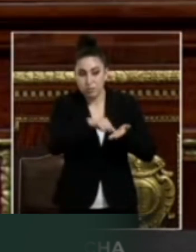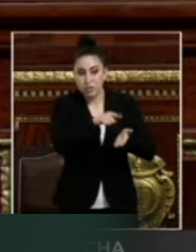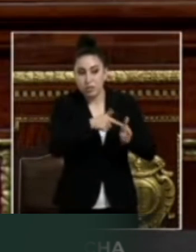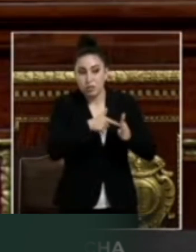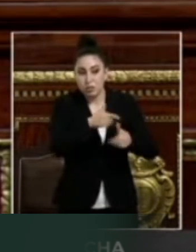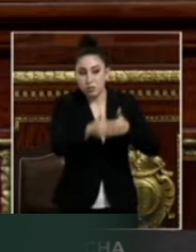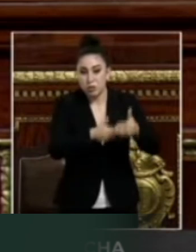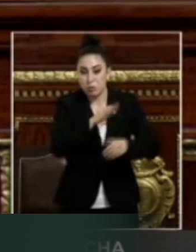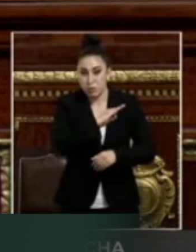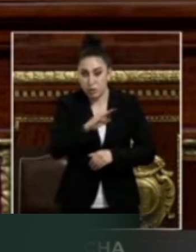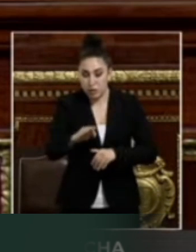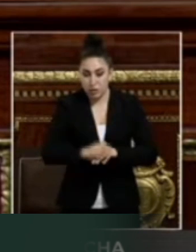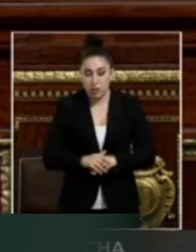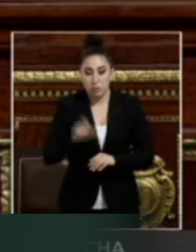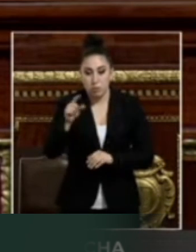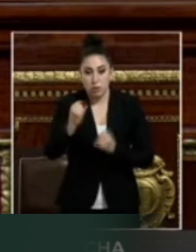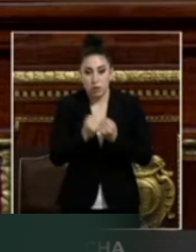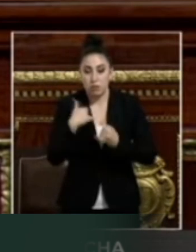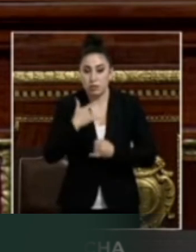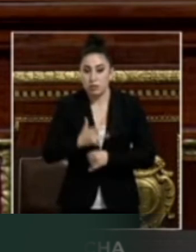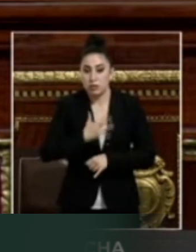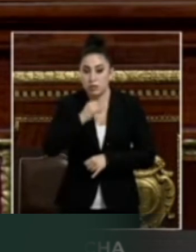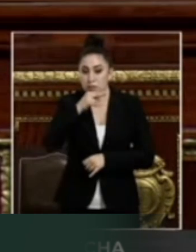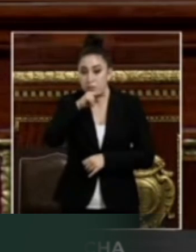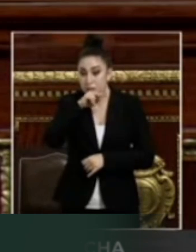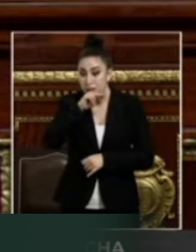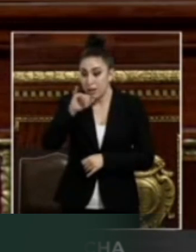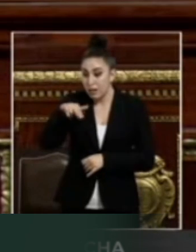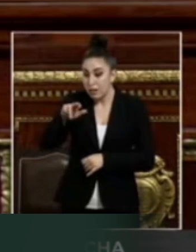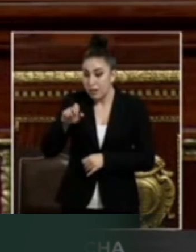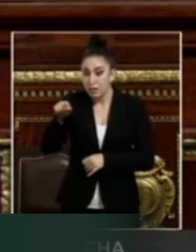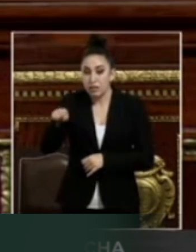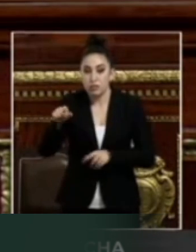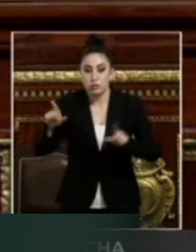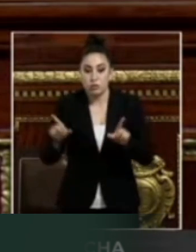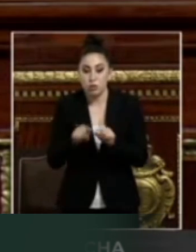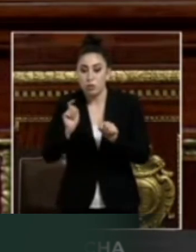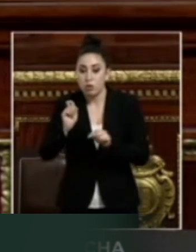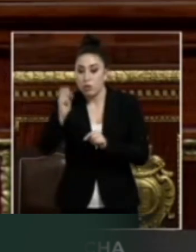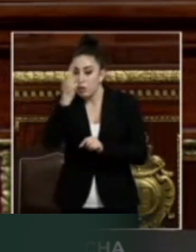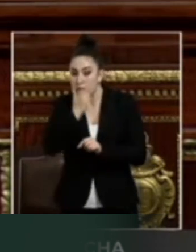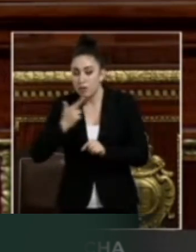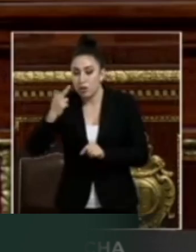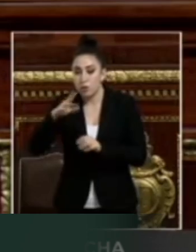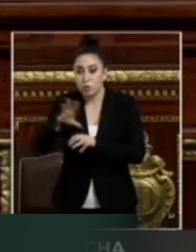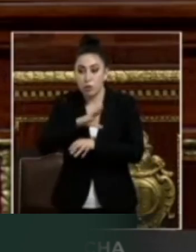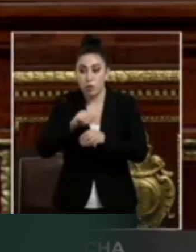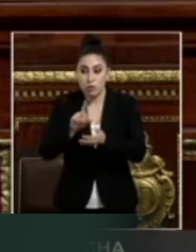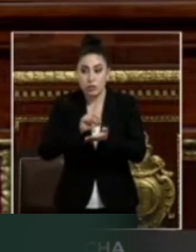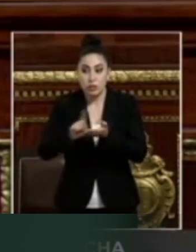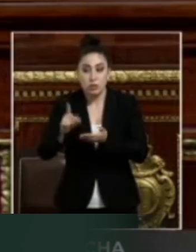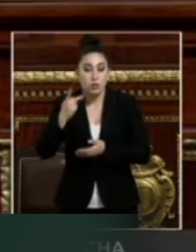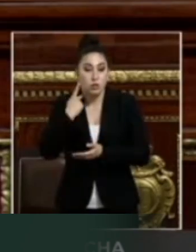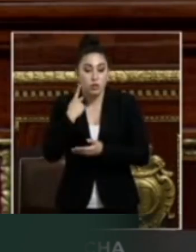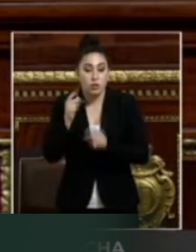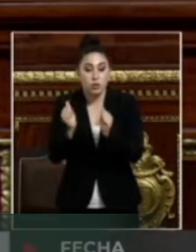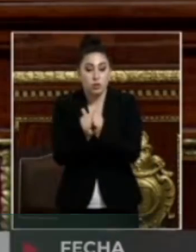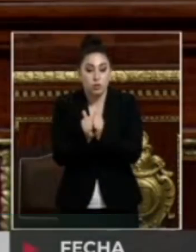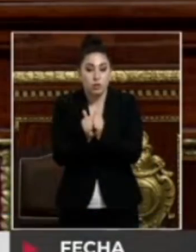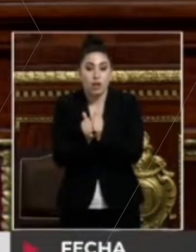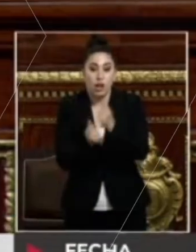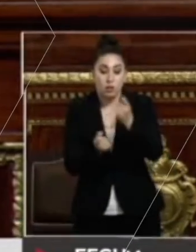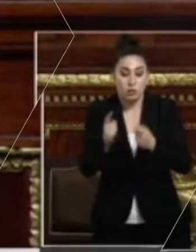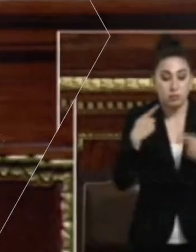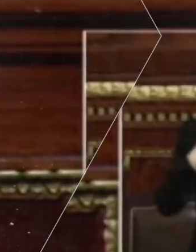única entidad facultada para incentivar la participación de las y los ciudadanos en medios de comunicación, lo haga de manera